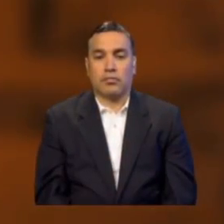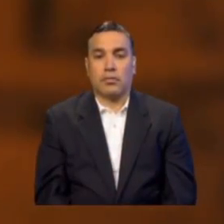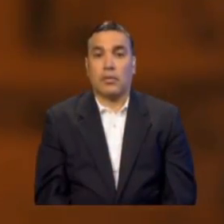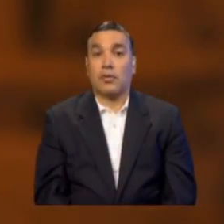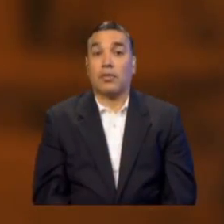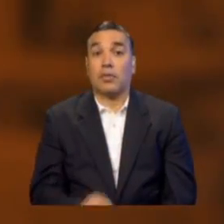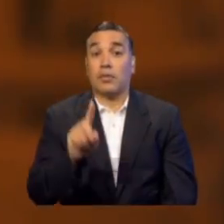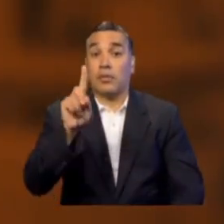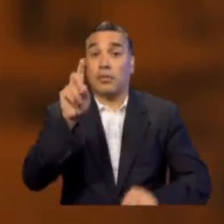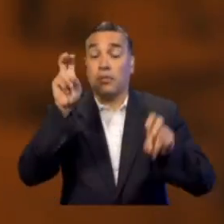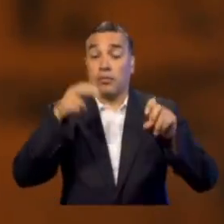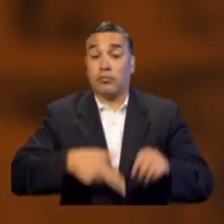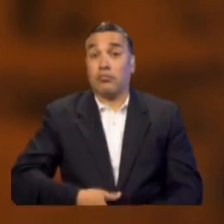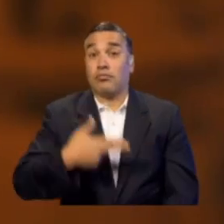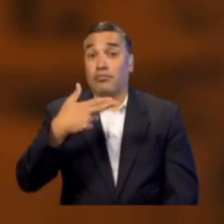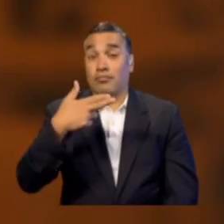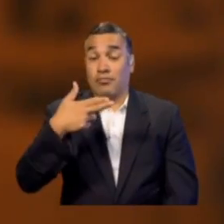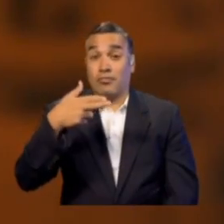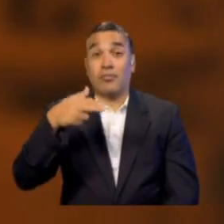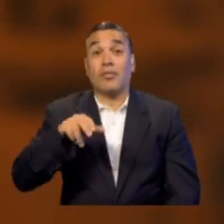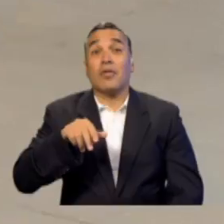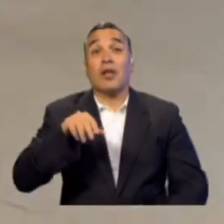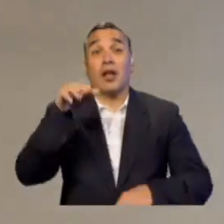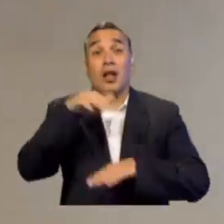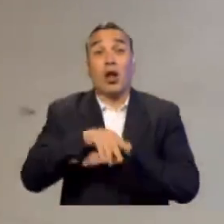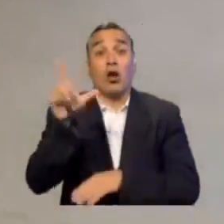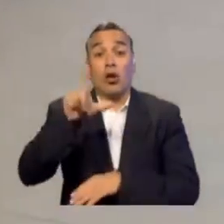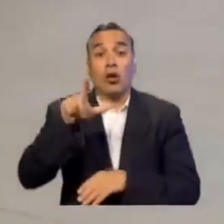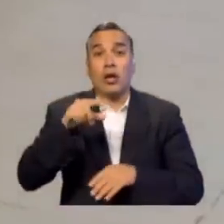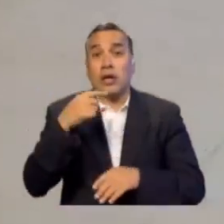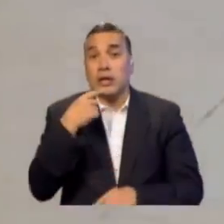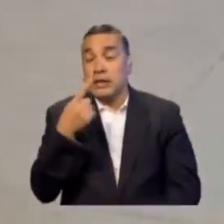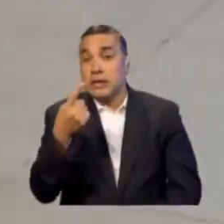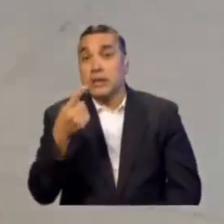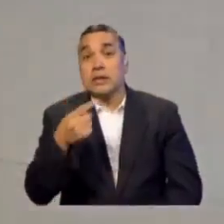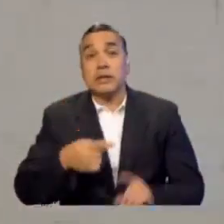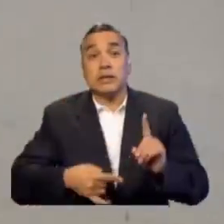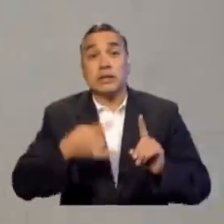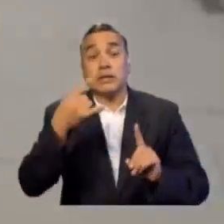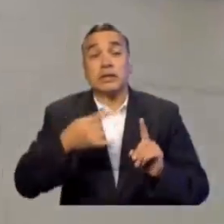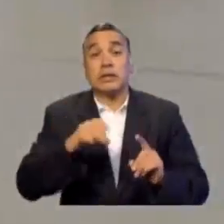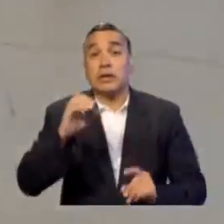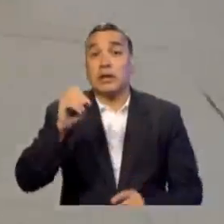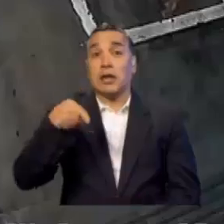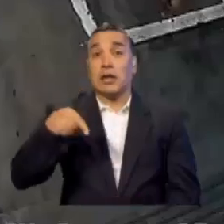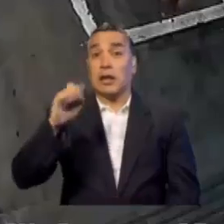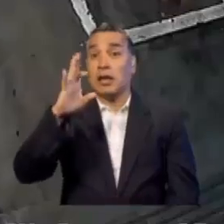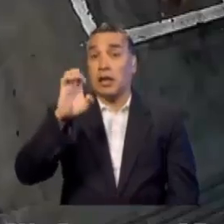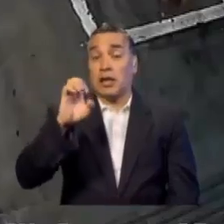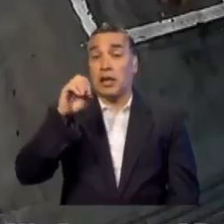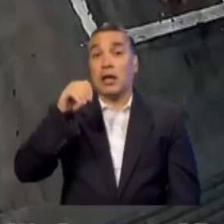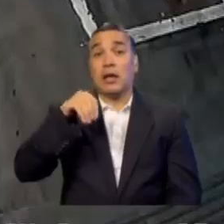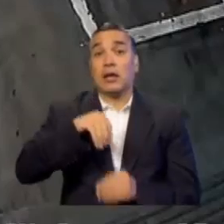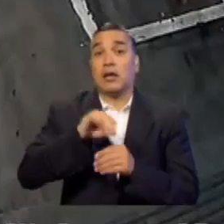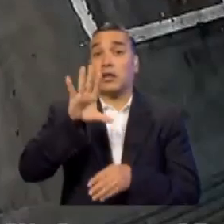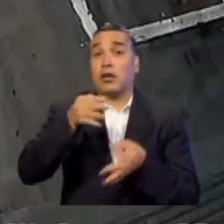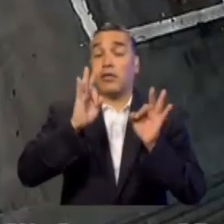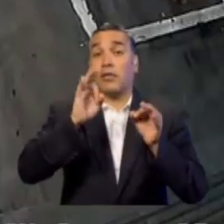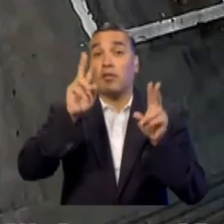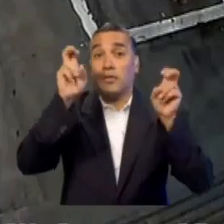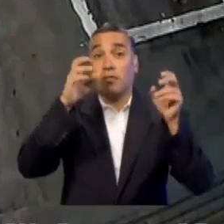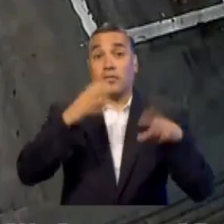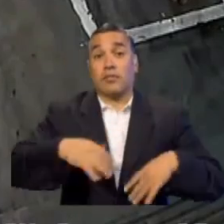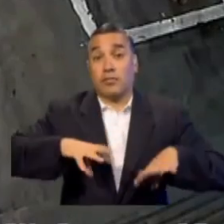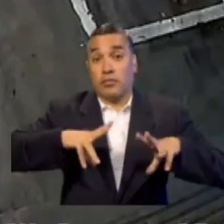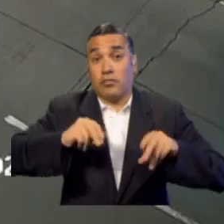En cuanto al arma de fuego que fue encontrada la tarde de este lunes, se conoce que alias Casquete, detenido la madrugada del 5 de febrero por el delito